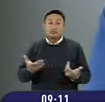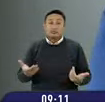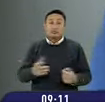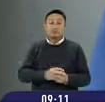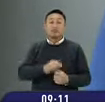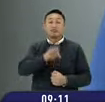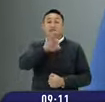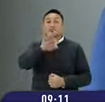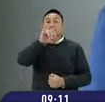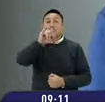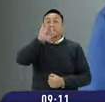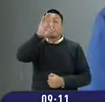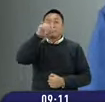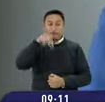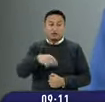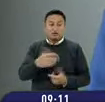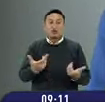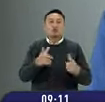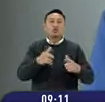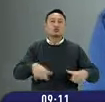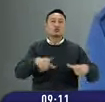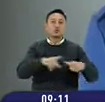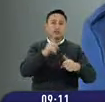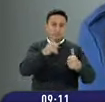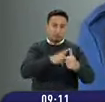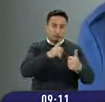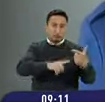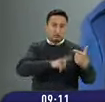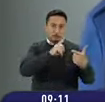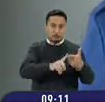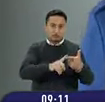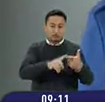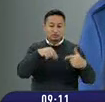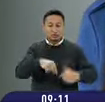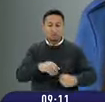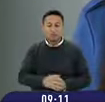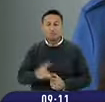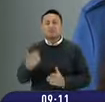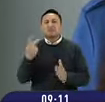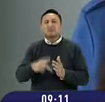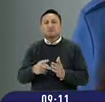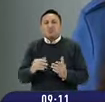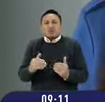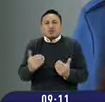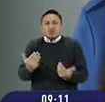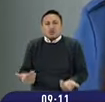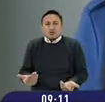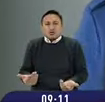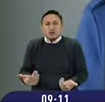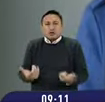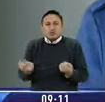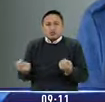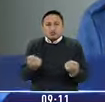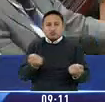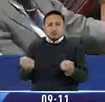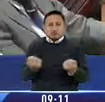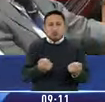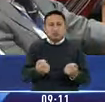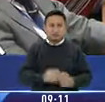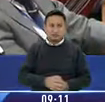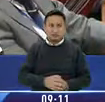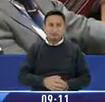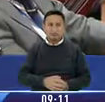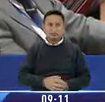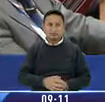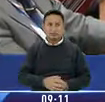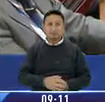encontraba alias Fito. Luego, ¿cuál fue y cómo es el operativo que se realizó? Los